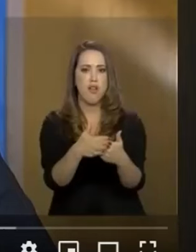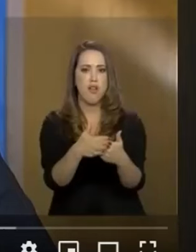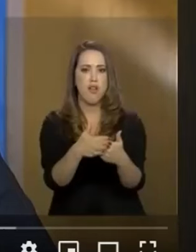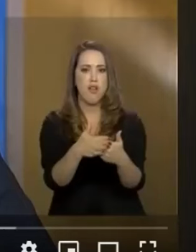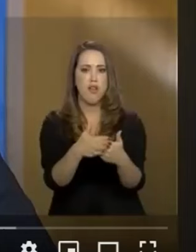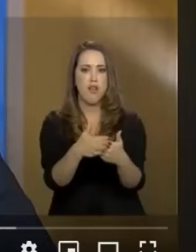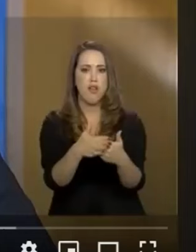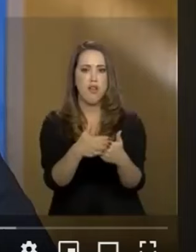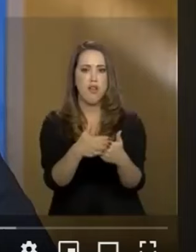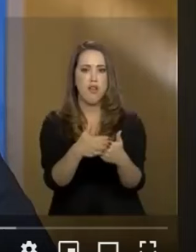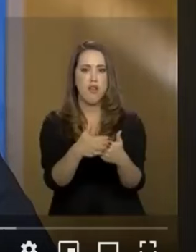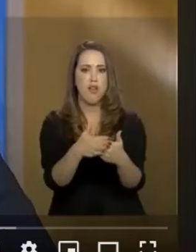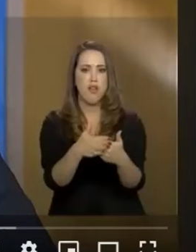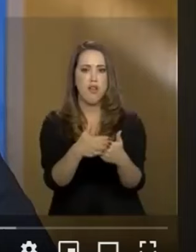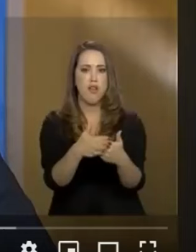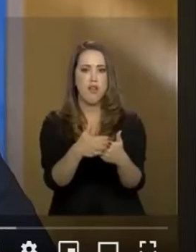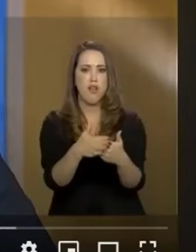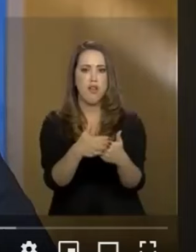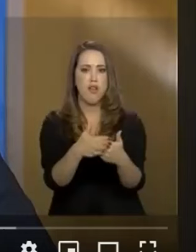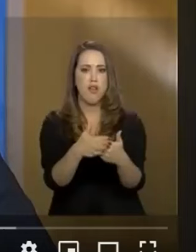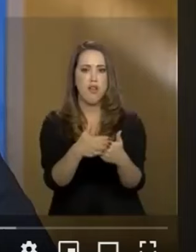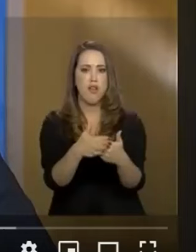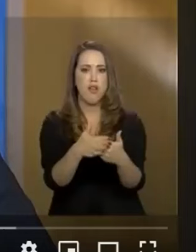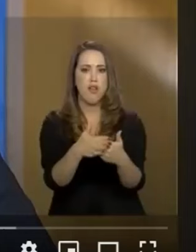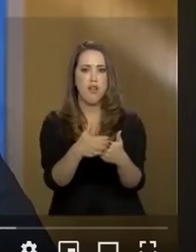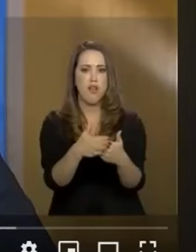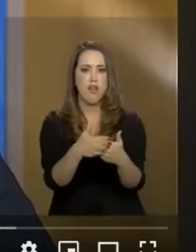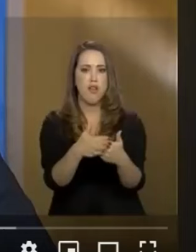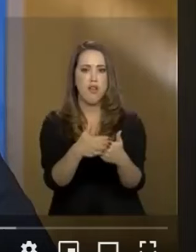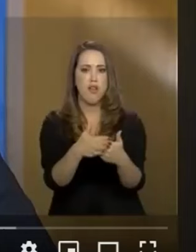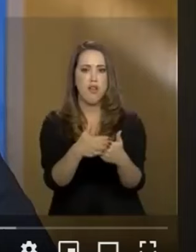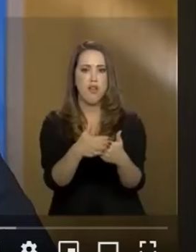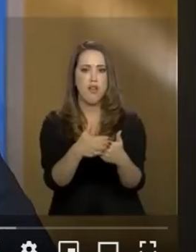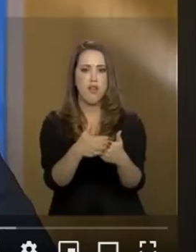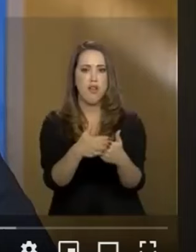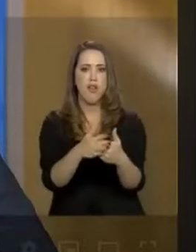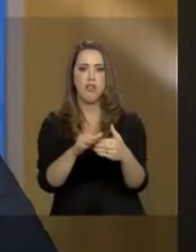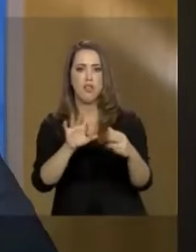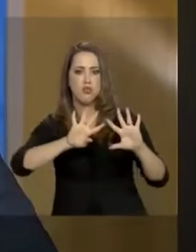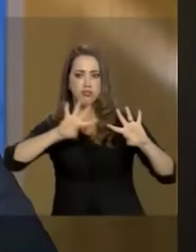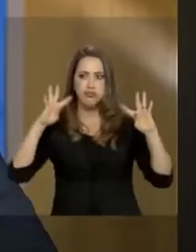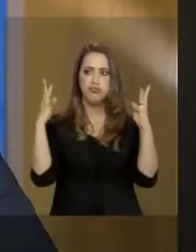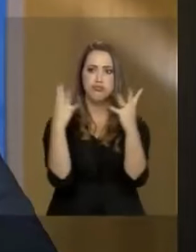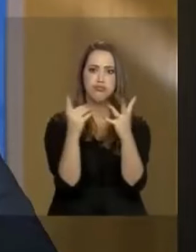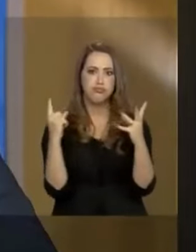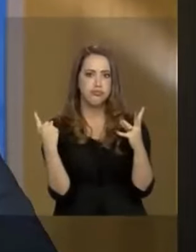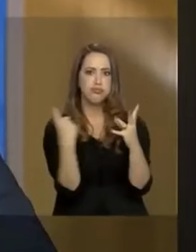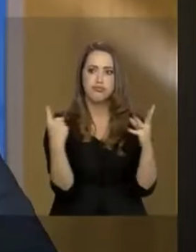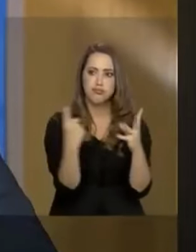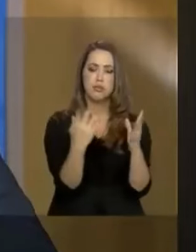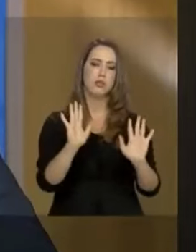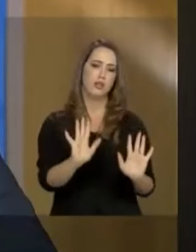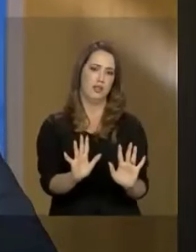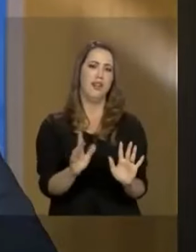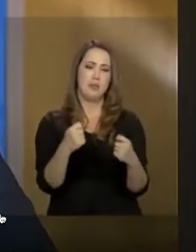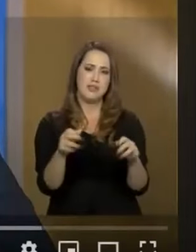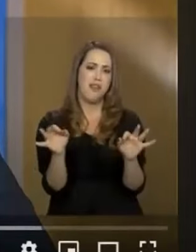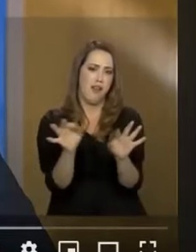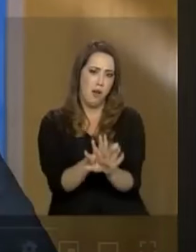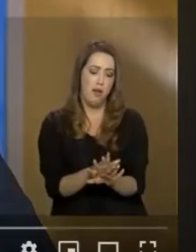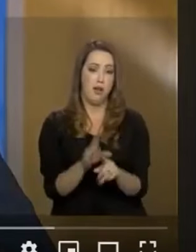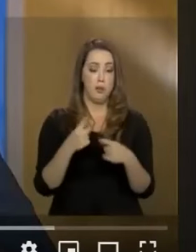como la provisión de transporte, el cierre de negocios y el confinamiento masivo. Se debe volver a la normalidad. O que se passa no mundo